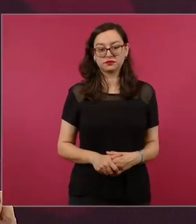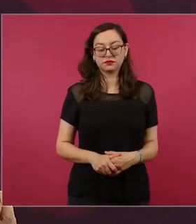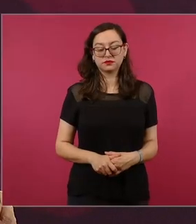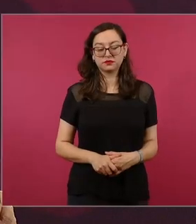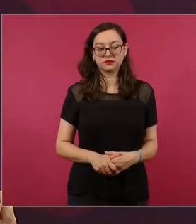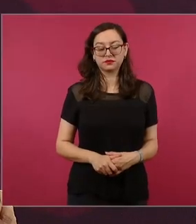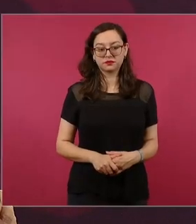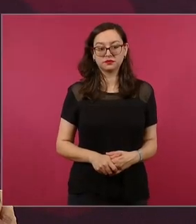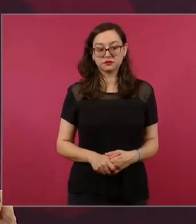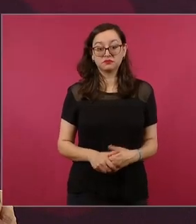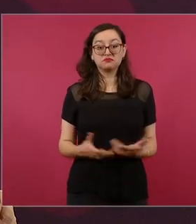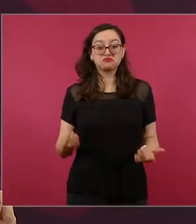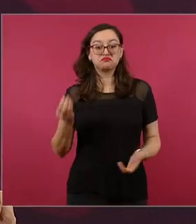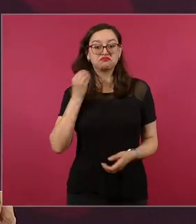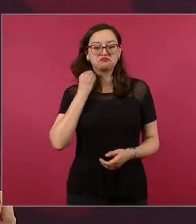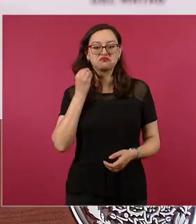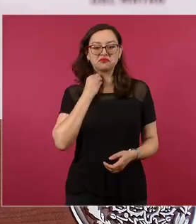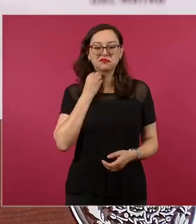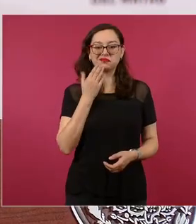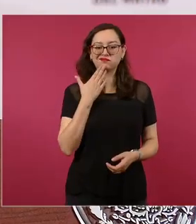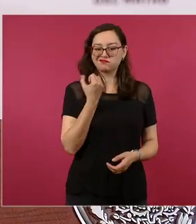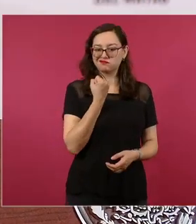buenos abogados,